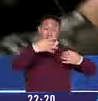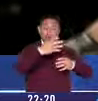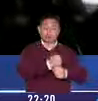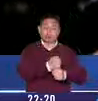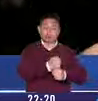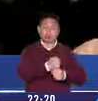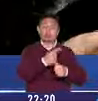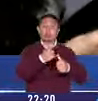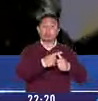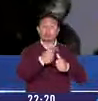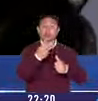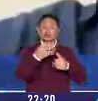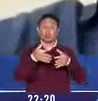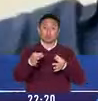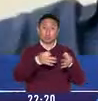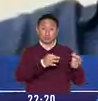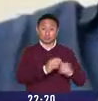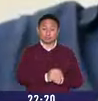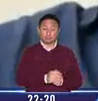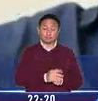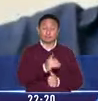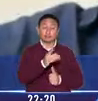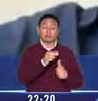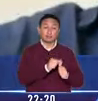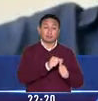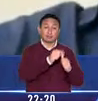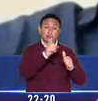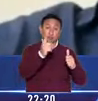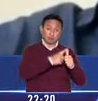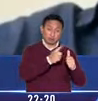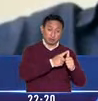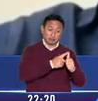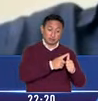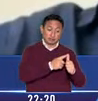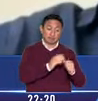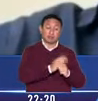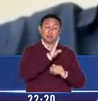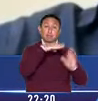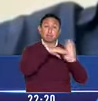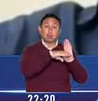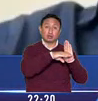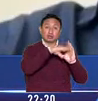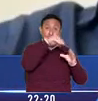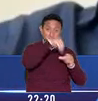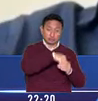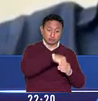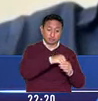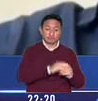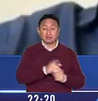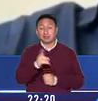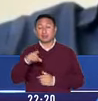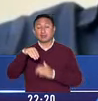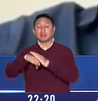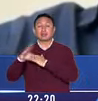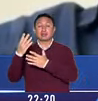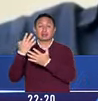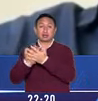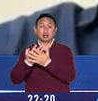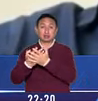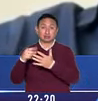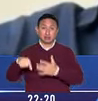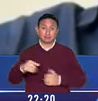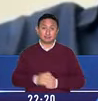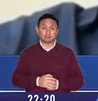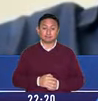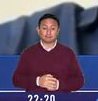dos sectores específicos. Exclusivamente para agencias bancarias y para las cárceles del país,